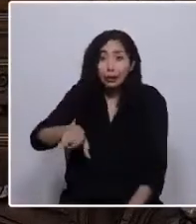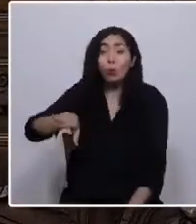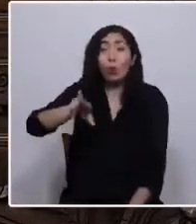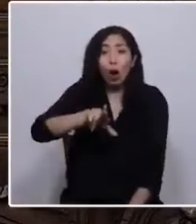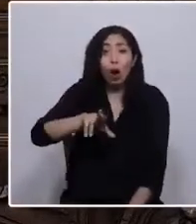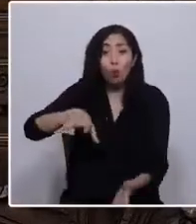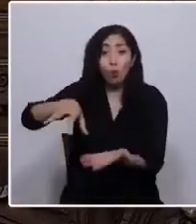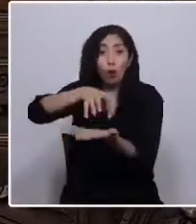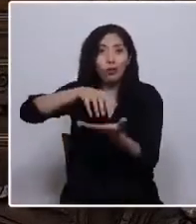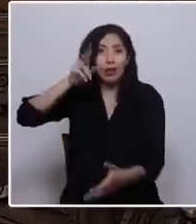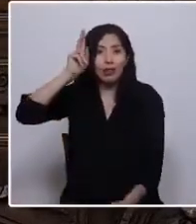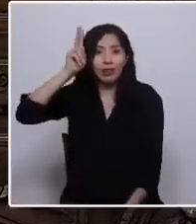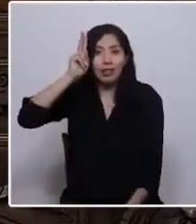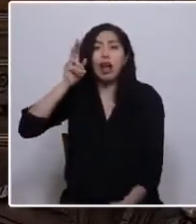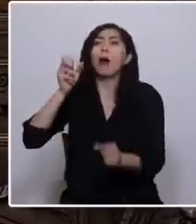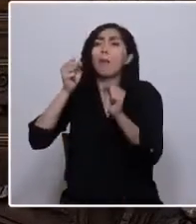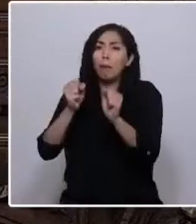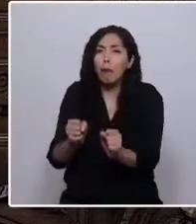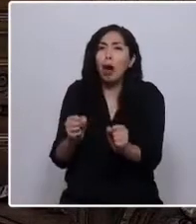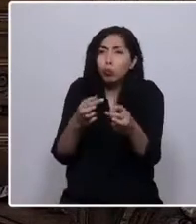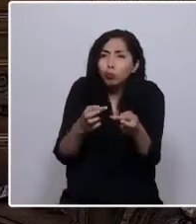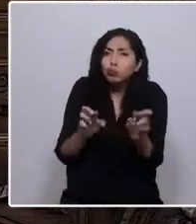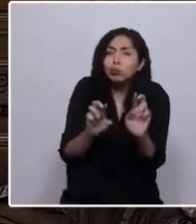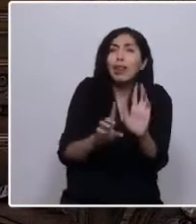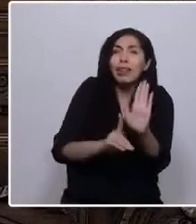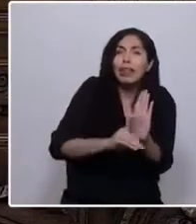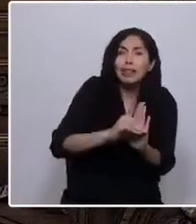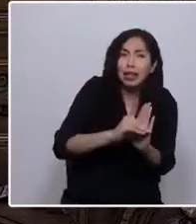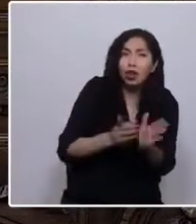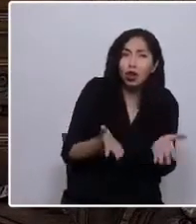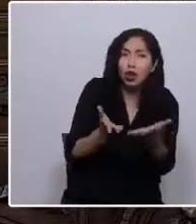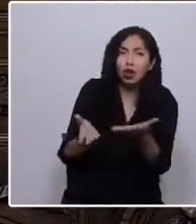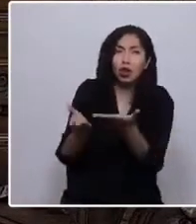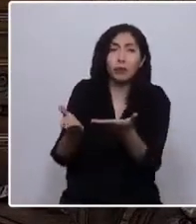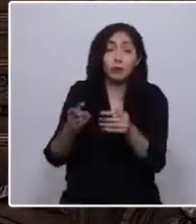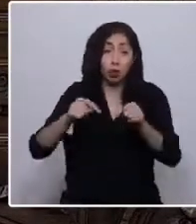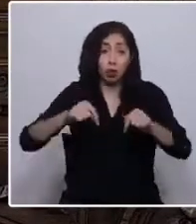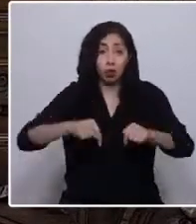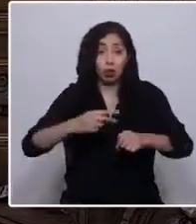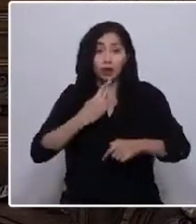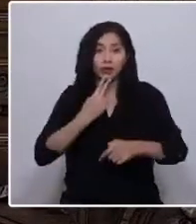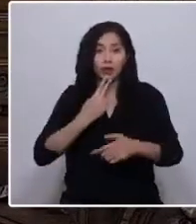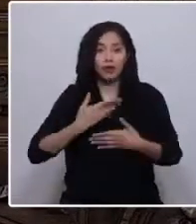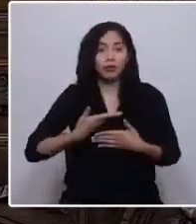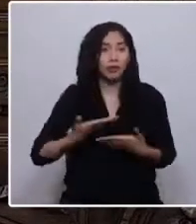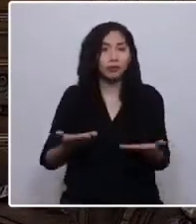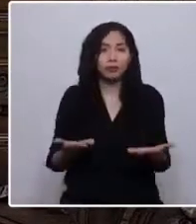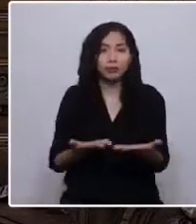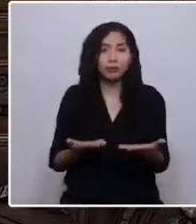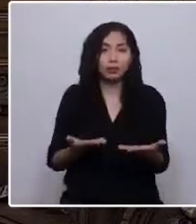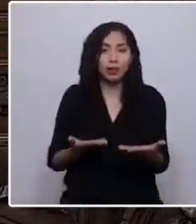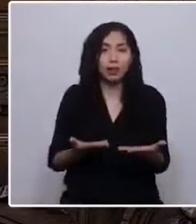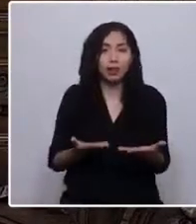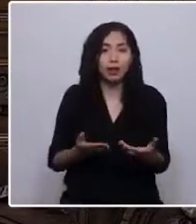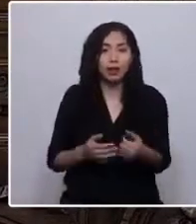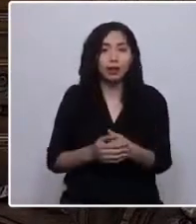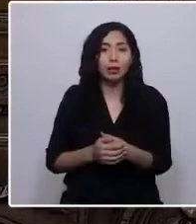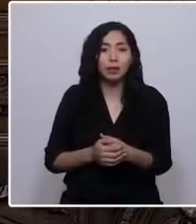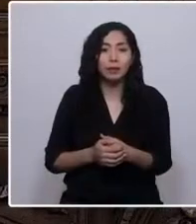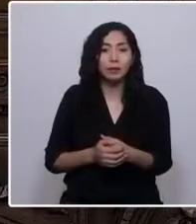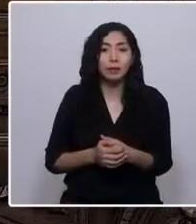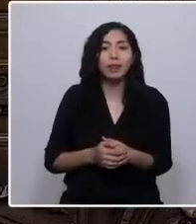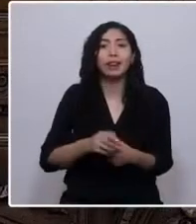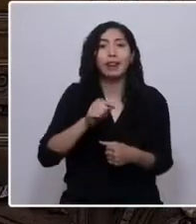tendrían más posibilidades de desarrollo. Hoy vivimos en una muestra de esa